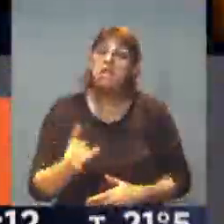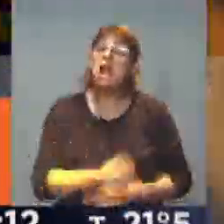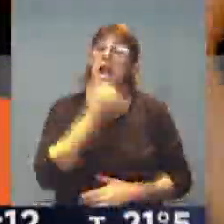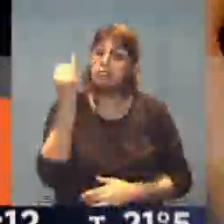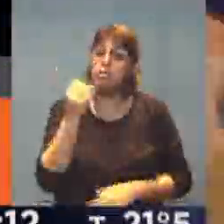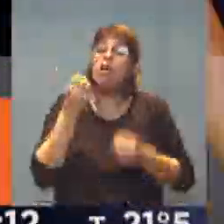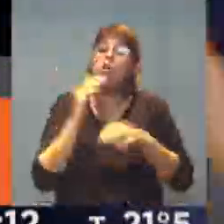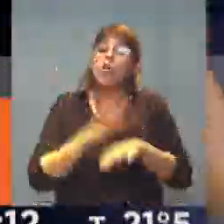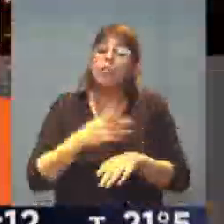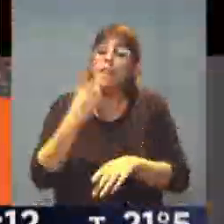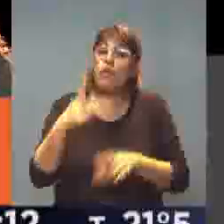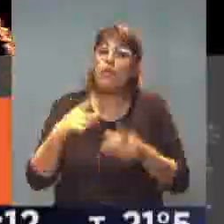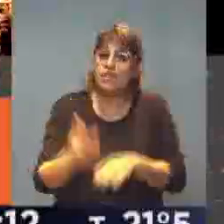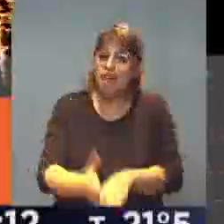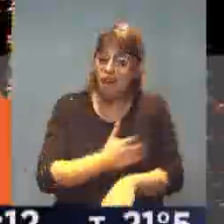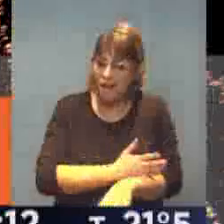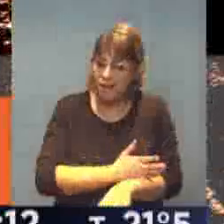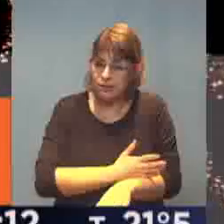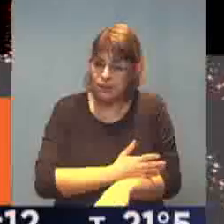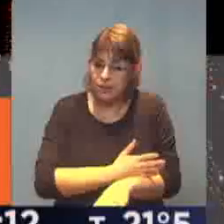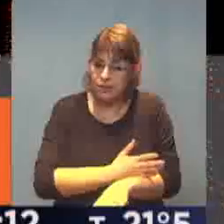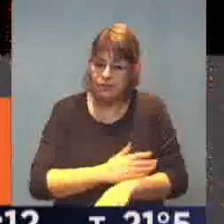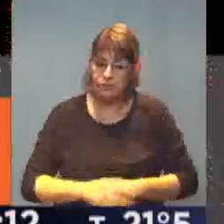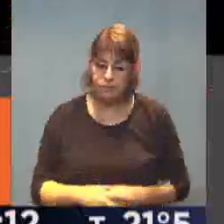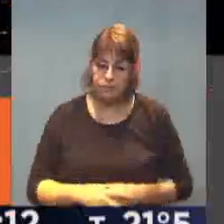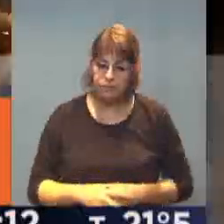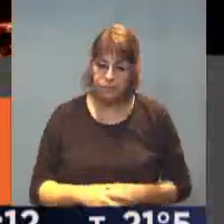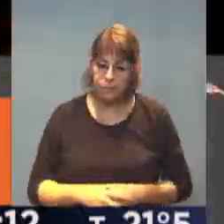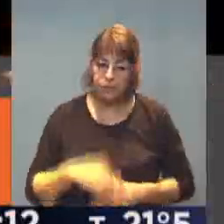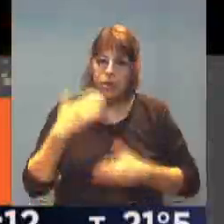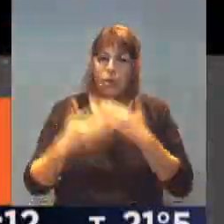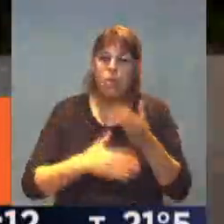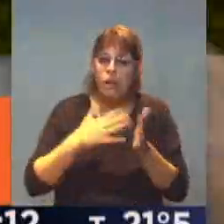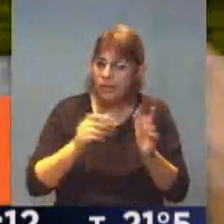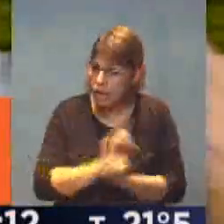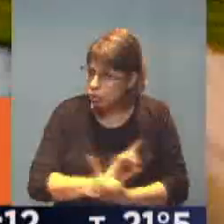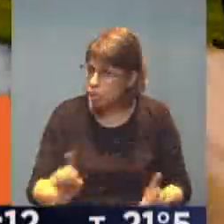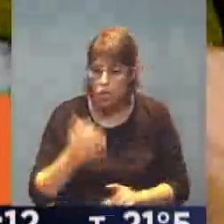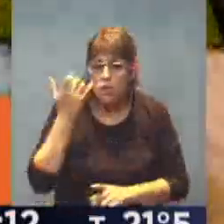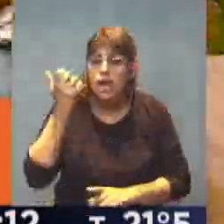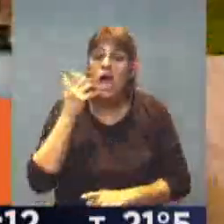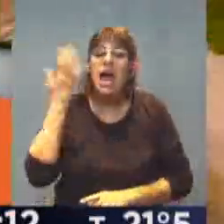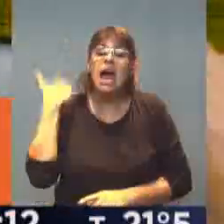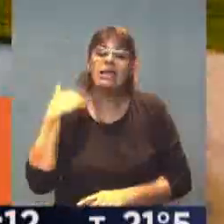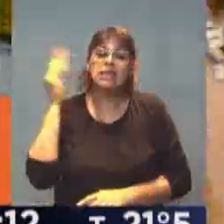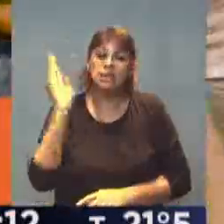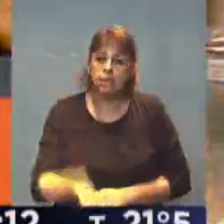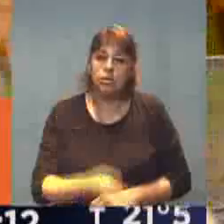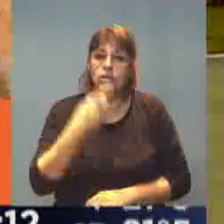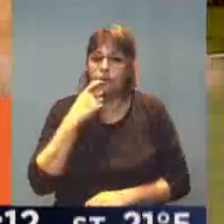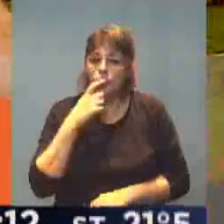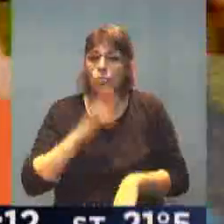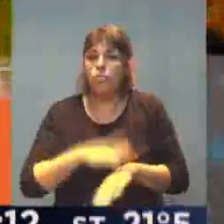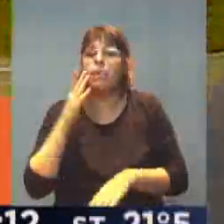dos fechas antes, inclusive, como decíamos al principio, sin jugar en Bahía, ya con la derrota de River